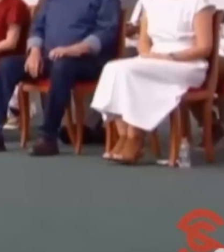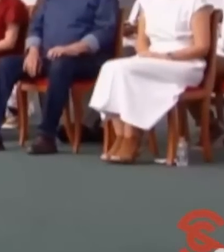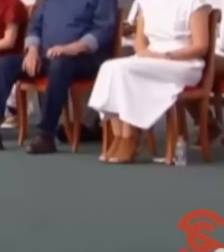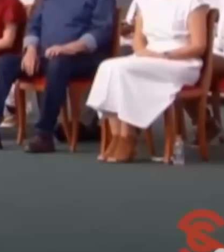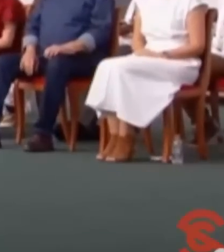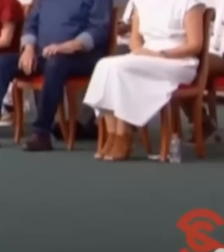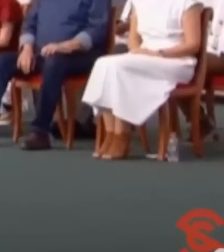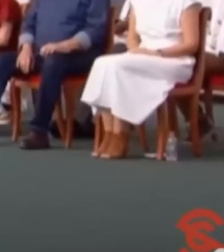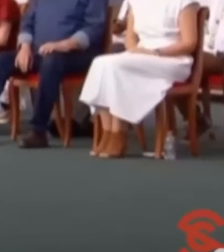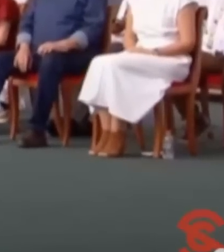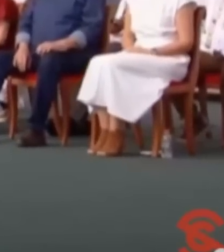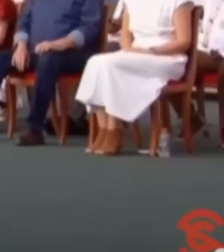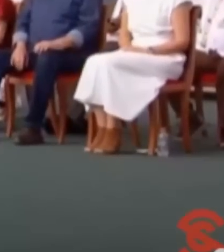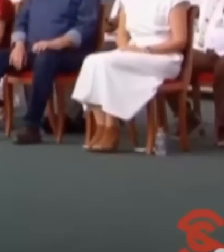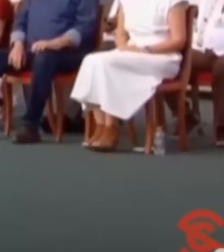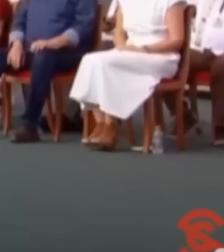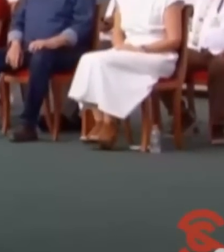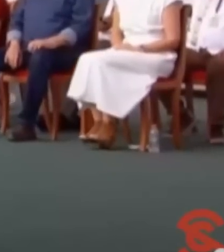muchos mexicanos,